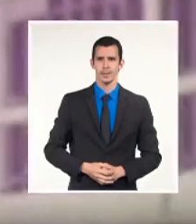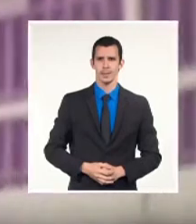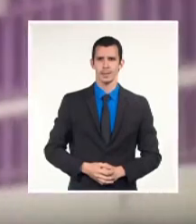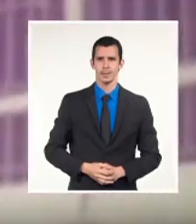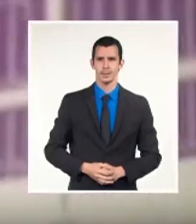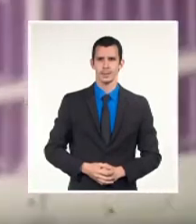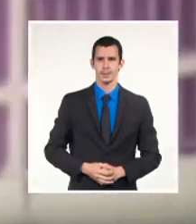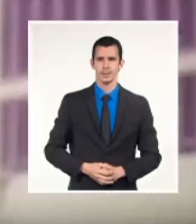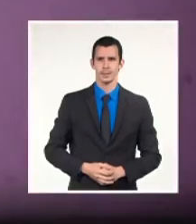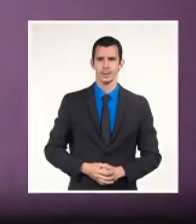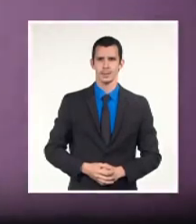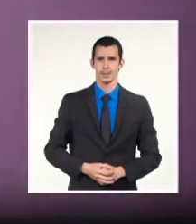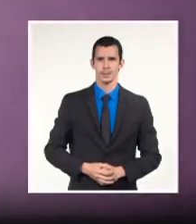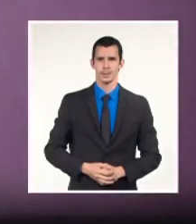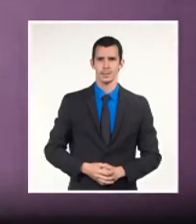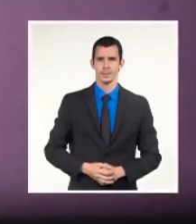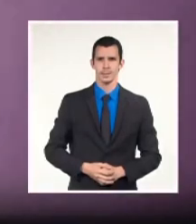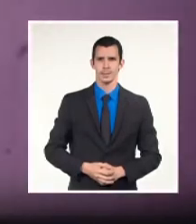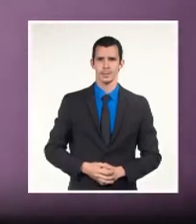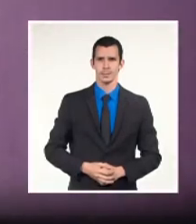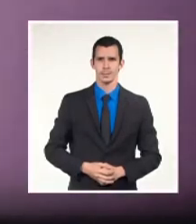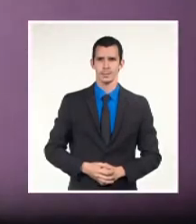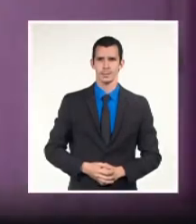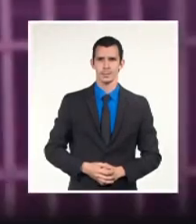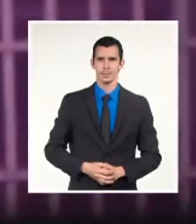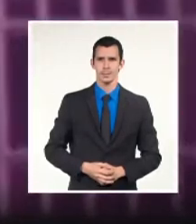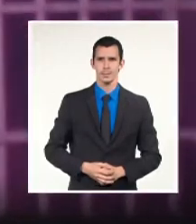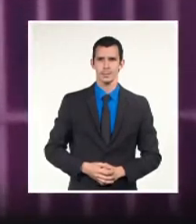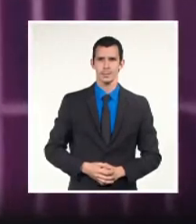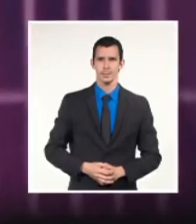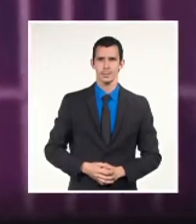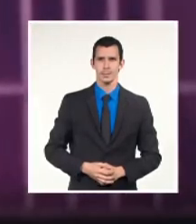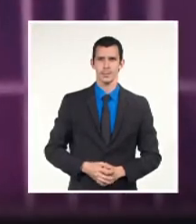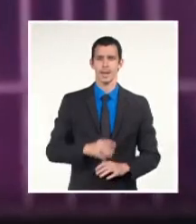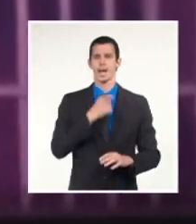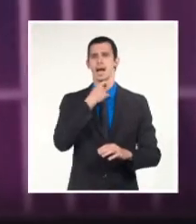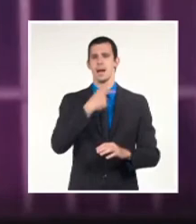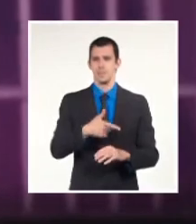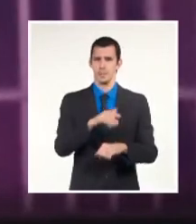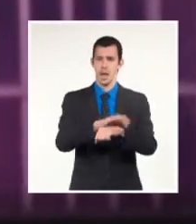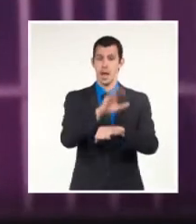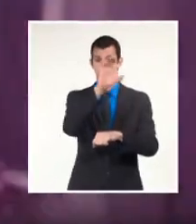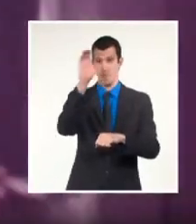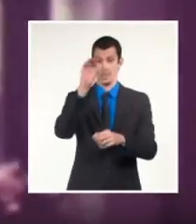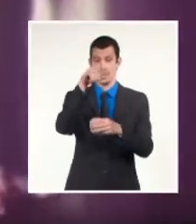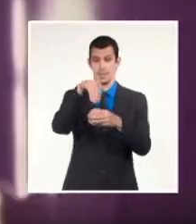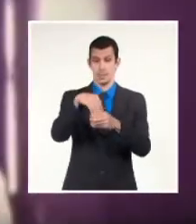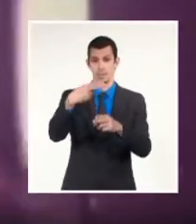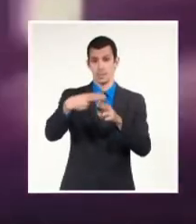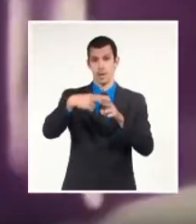Alcatraz, si tú estabas dentro del edificio, tenías que estar dentro de tu celda, trancado.